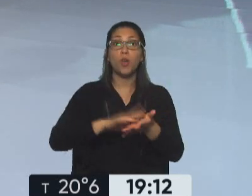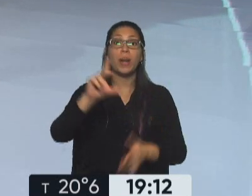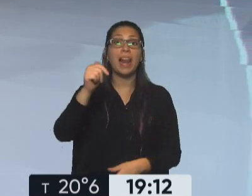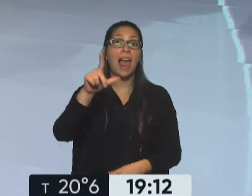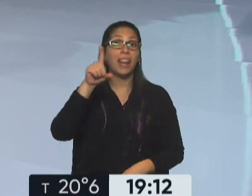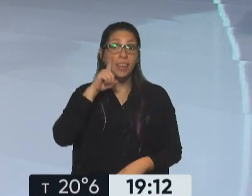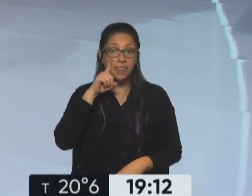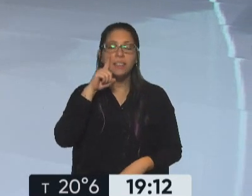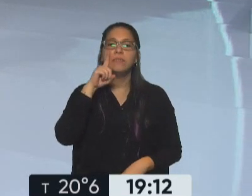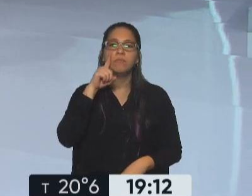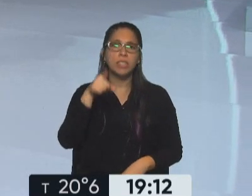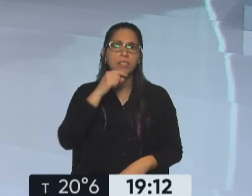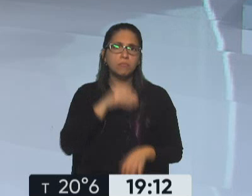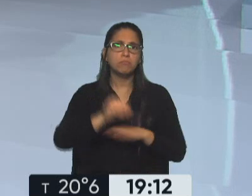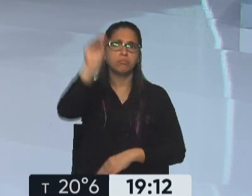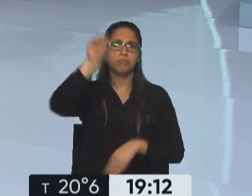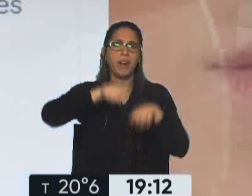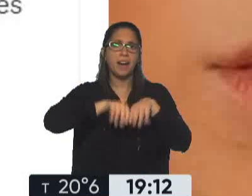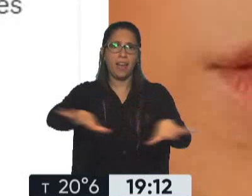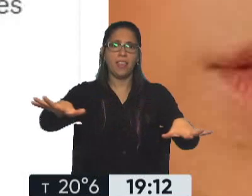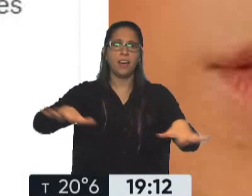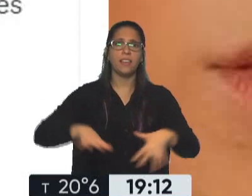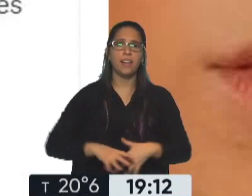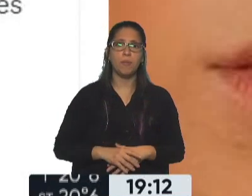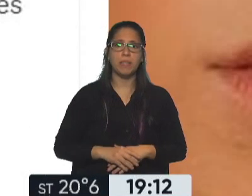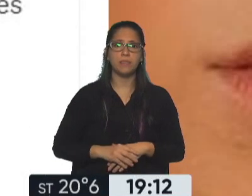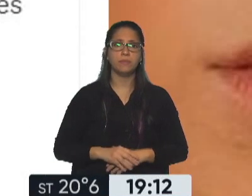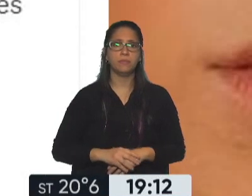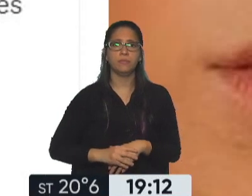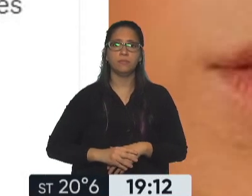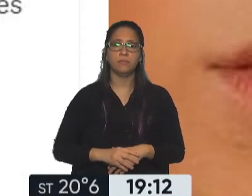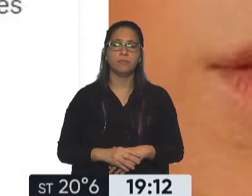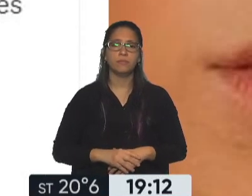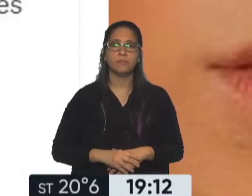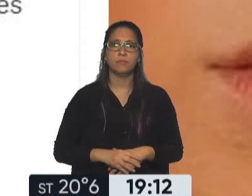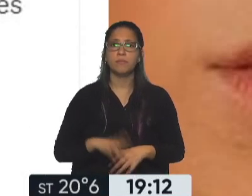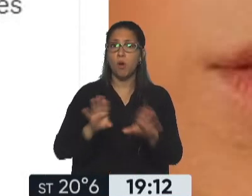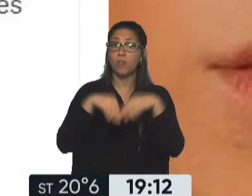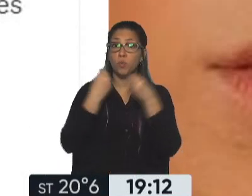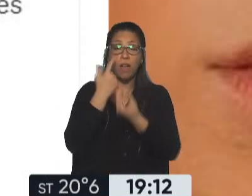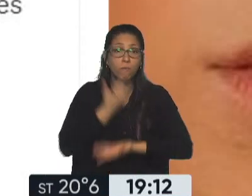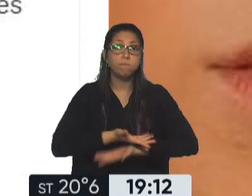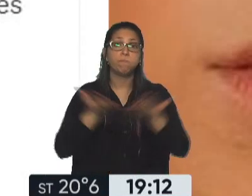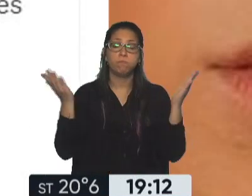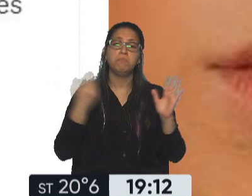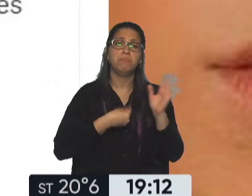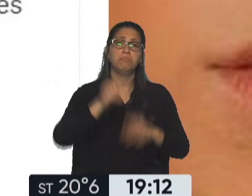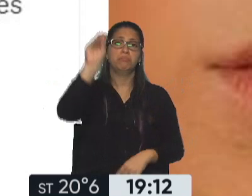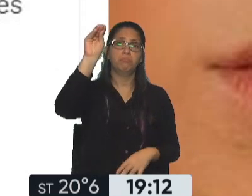Espósito, porque se manifestó en las redes sociales una vez que los resultados estuvieron vigentes y habló